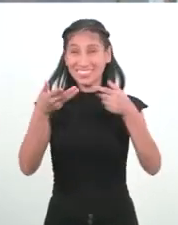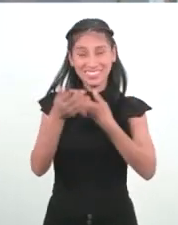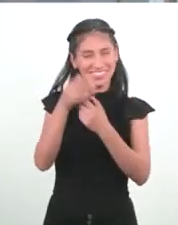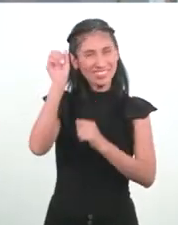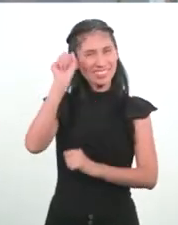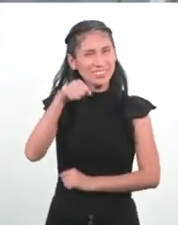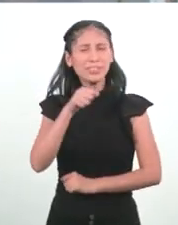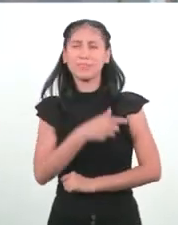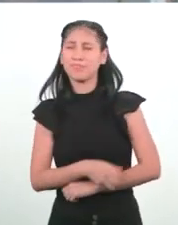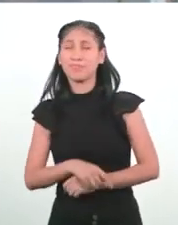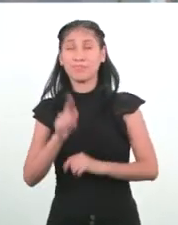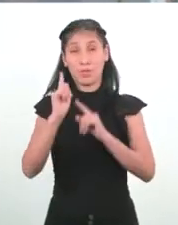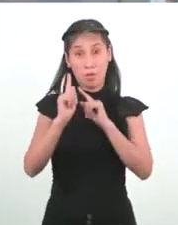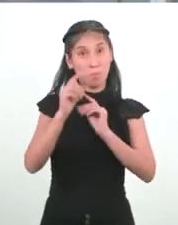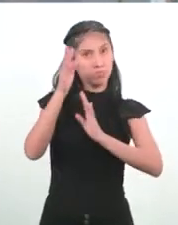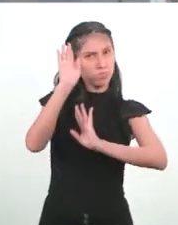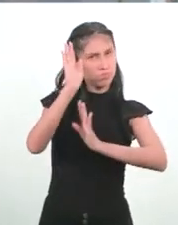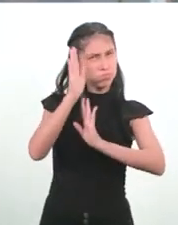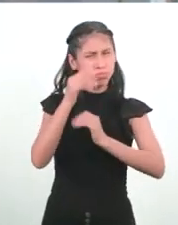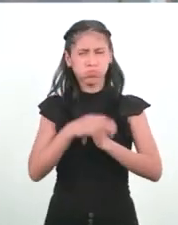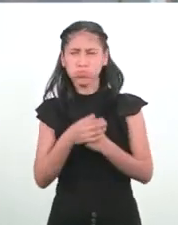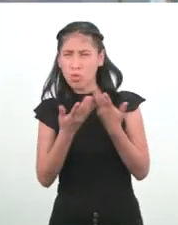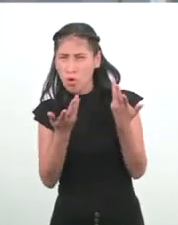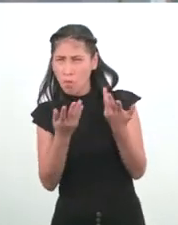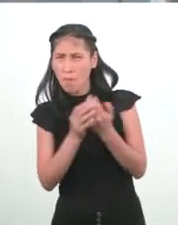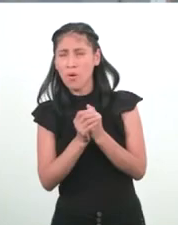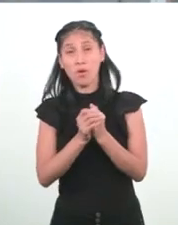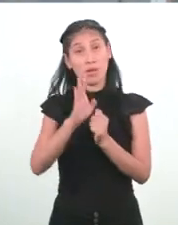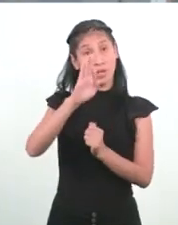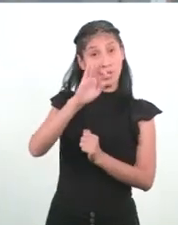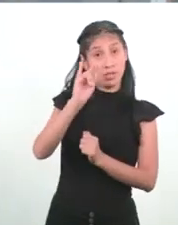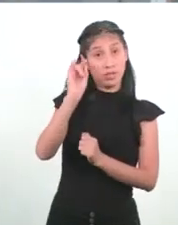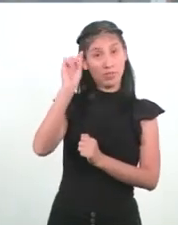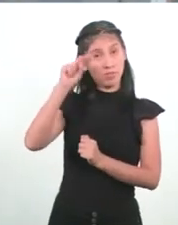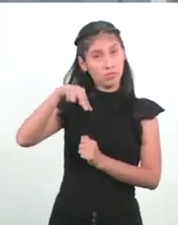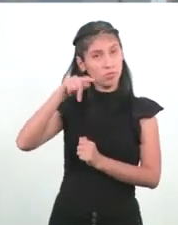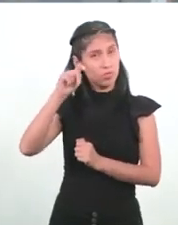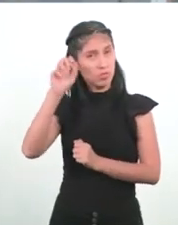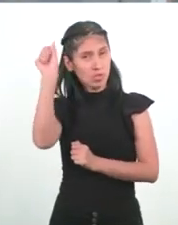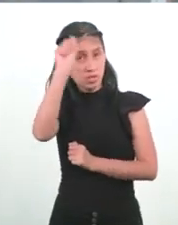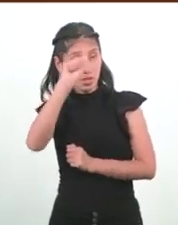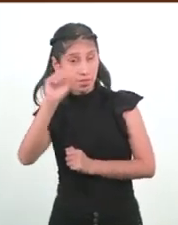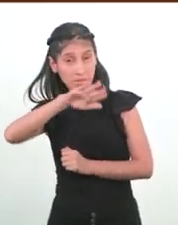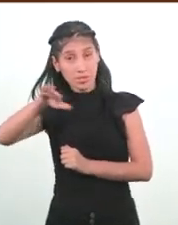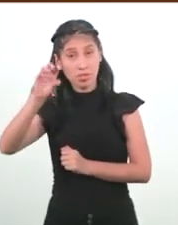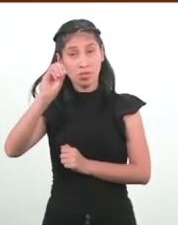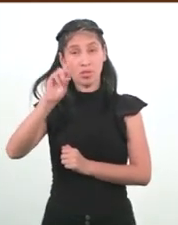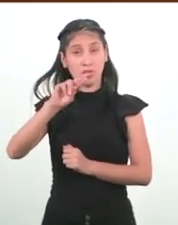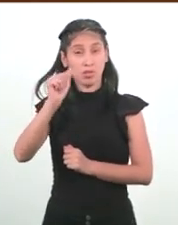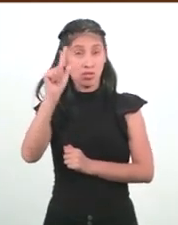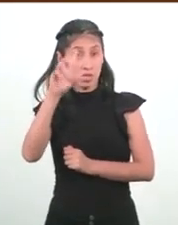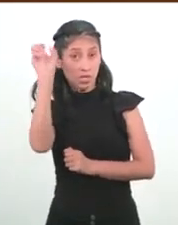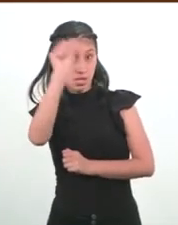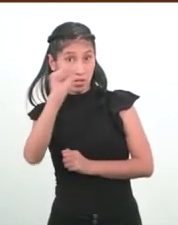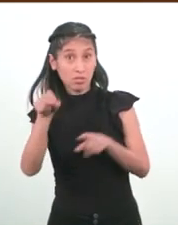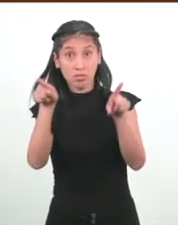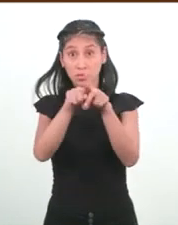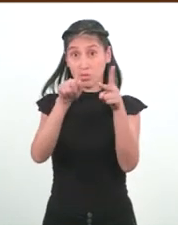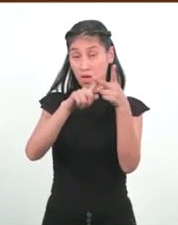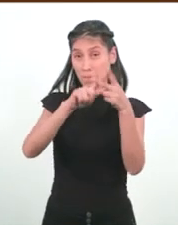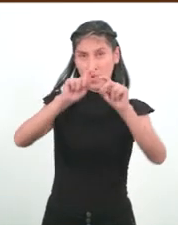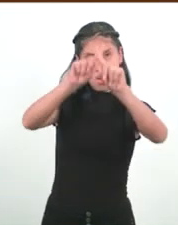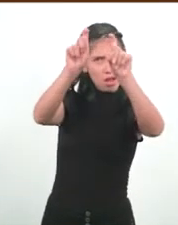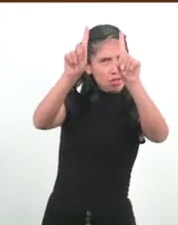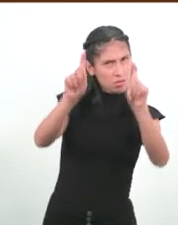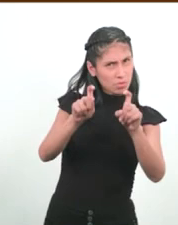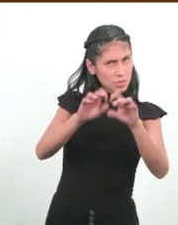Sin duda, las fuentes orales, como las entrevistas, son fuentes muy importantes para mejorar nuestros proyectos. Saber escuchar es